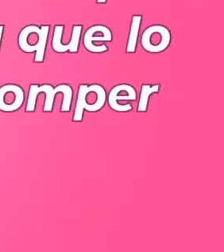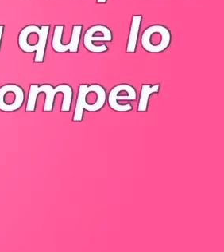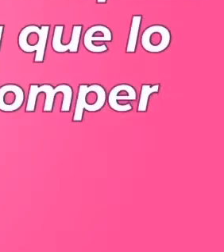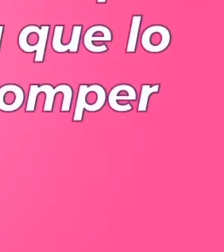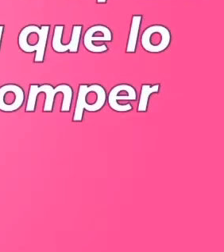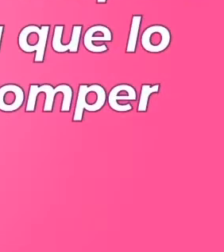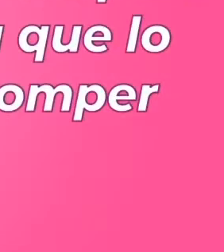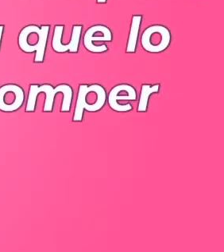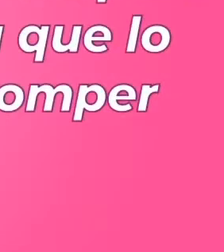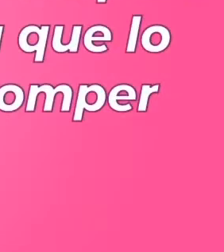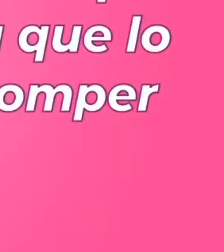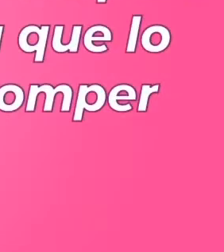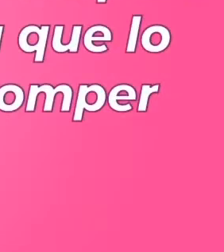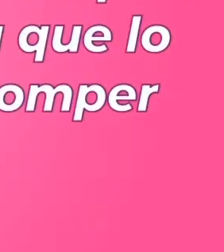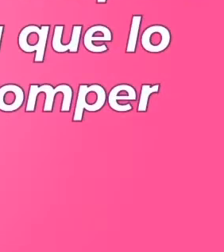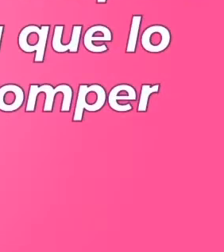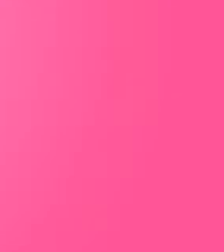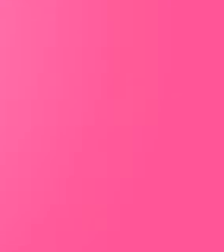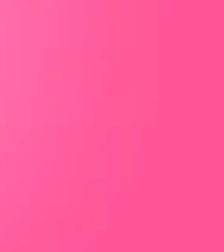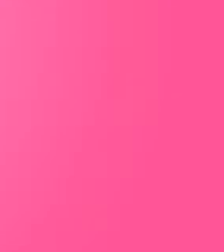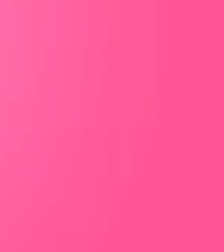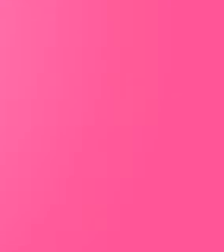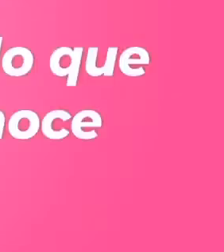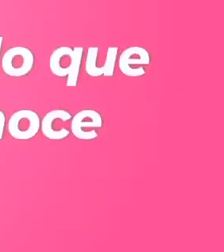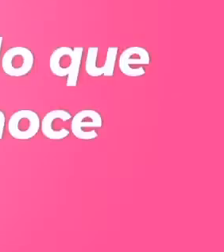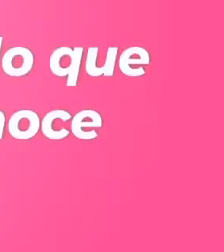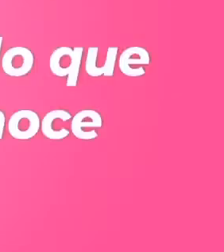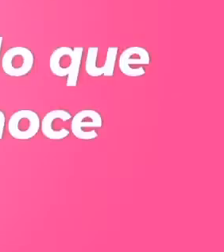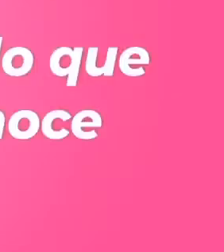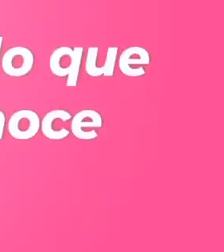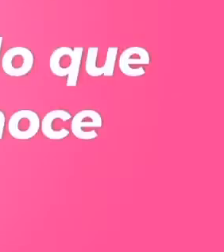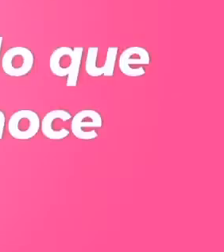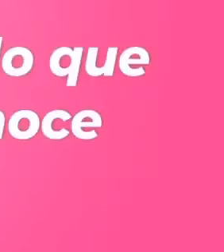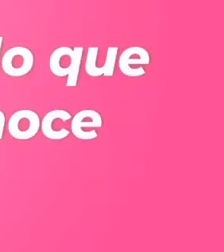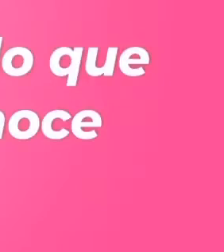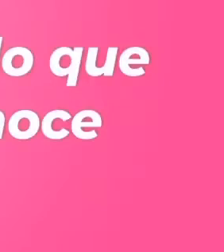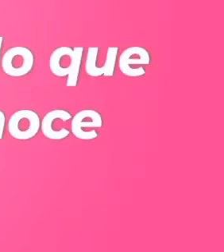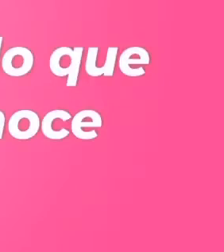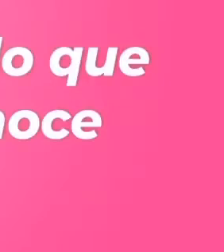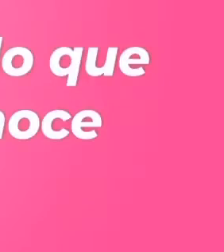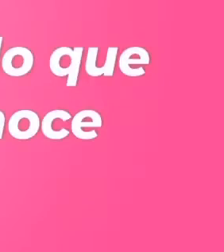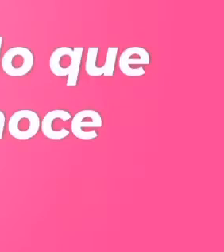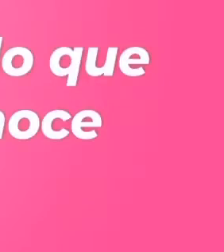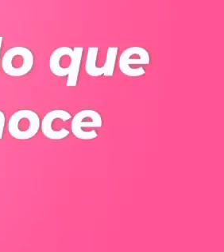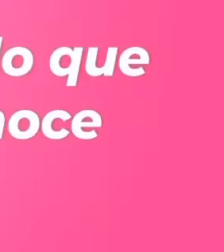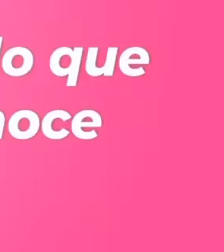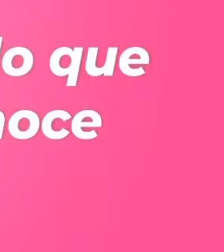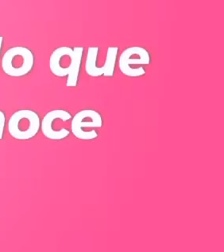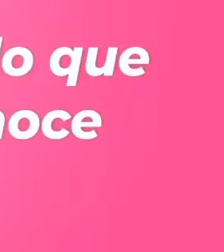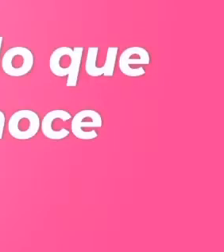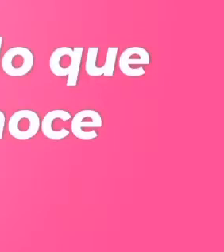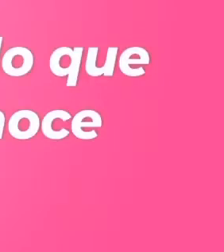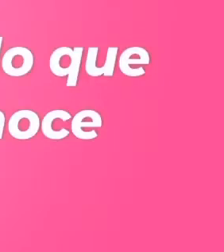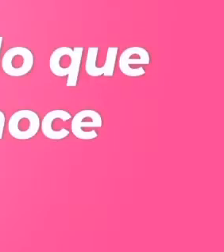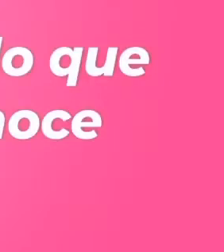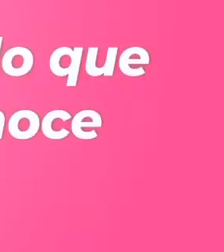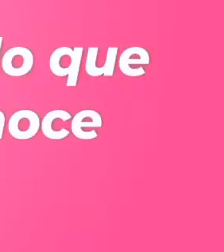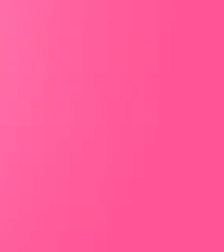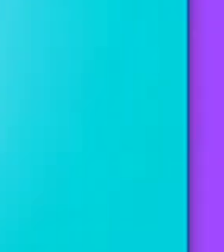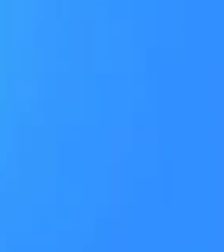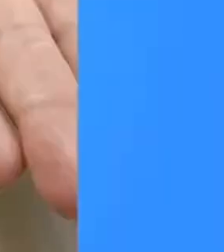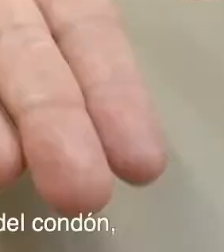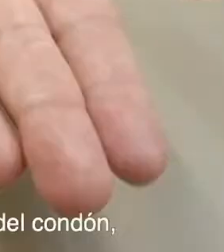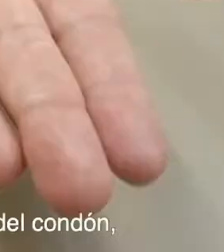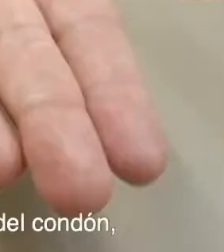dientes para abrirlo, ya que se puede romper. Condón externo. Se coloca en el pene, por lo que tradicionalmente se conoce como